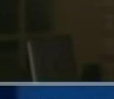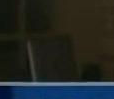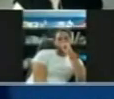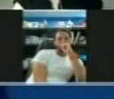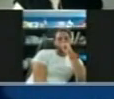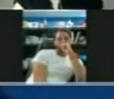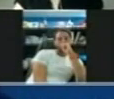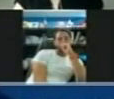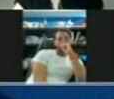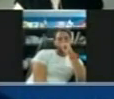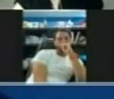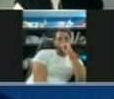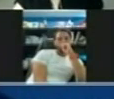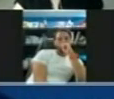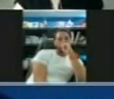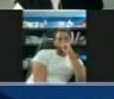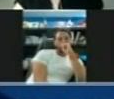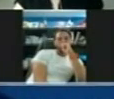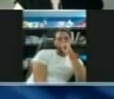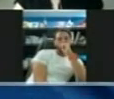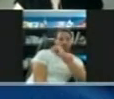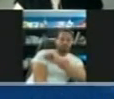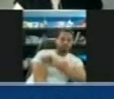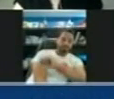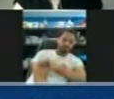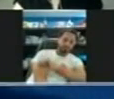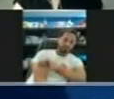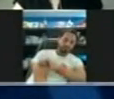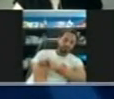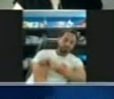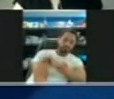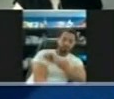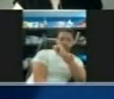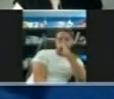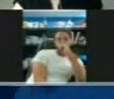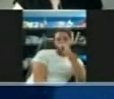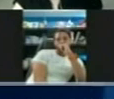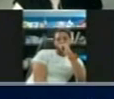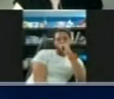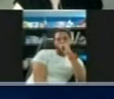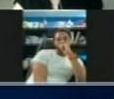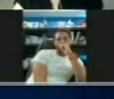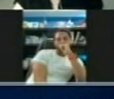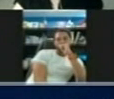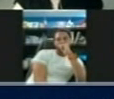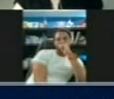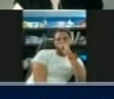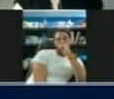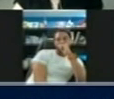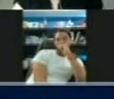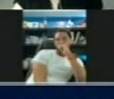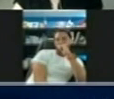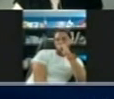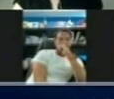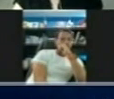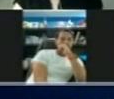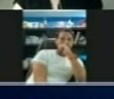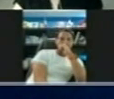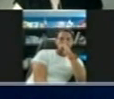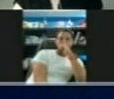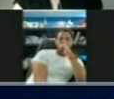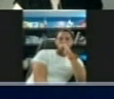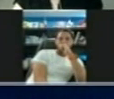es una situación muy lamentable, y si me permites, Jaime, lo que yo quisiera es aclarar un poco en dónde están las faltas, por qué son